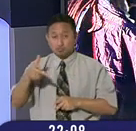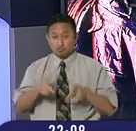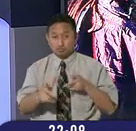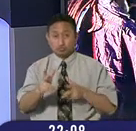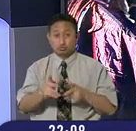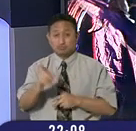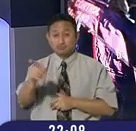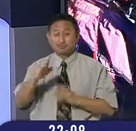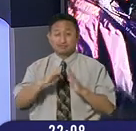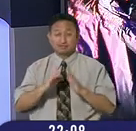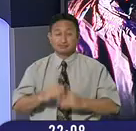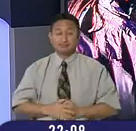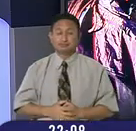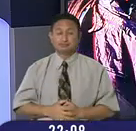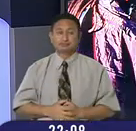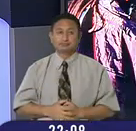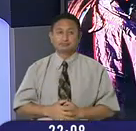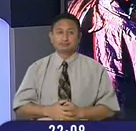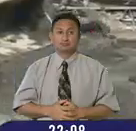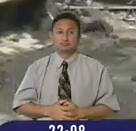de vehículos en el sector.